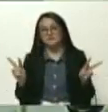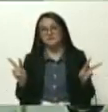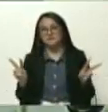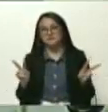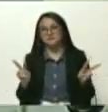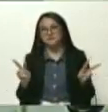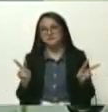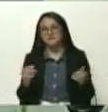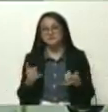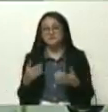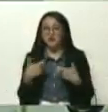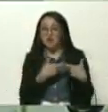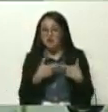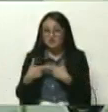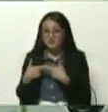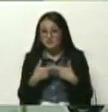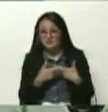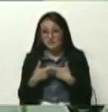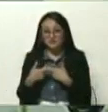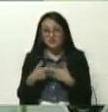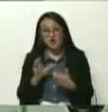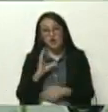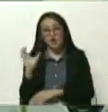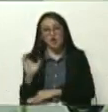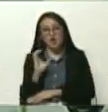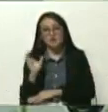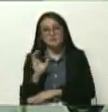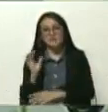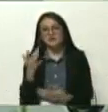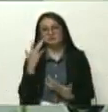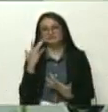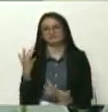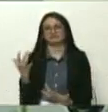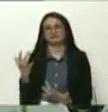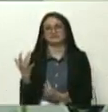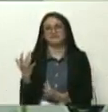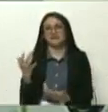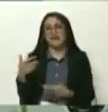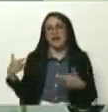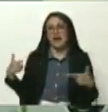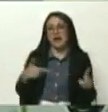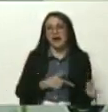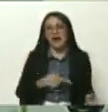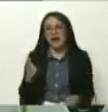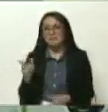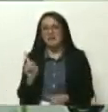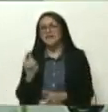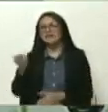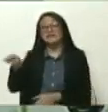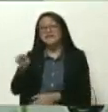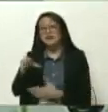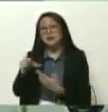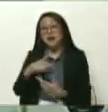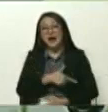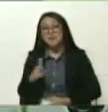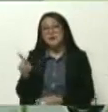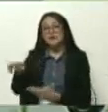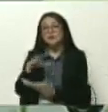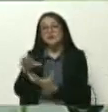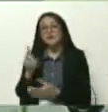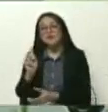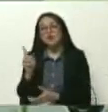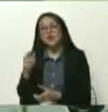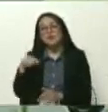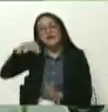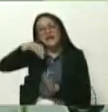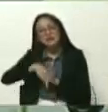decía que el conflicto armado en Colombia no hay que verlo desde la perspectiva de las armas. Las armas no son el problema. El problema es un problema de fondo,